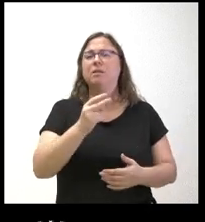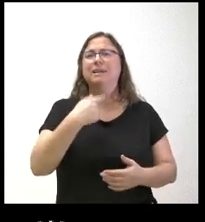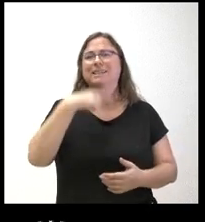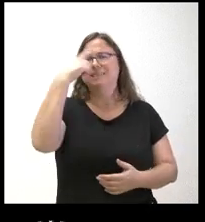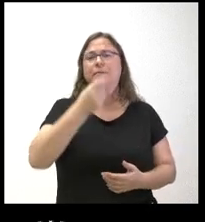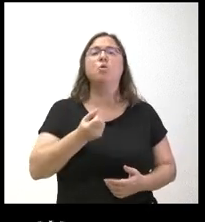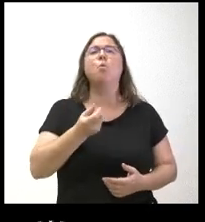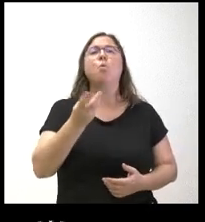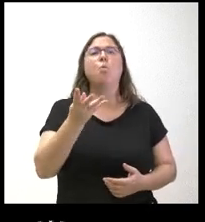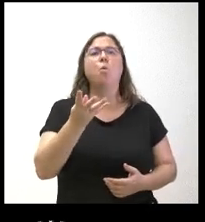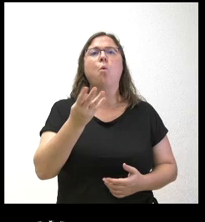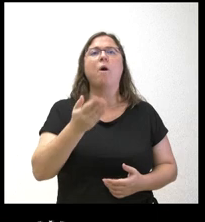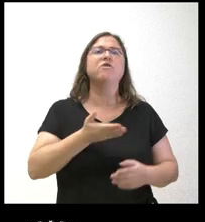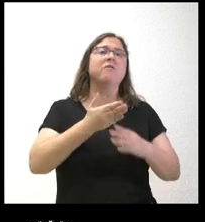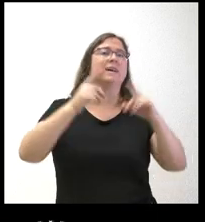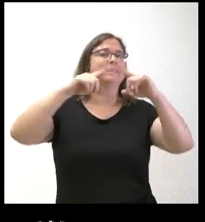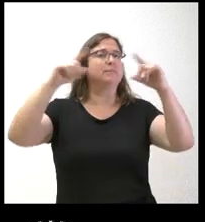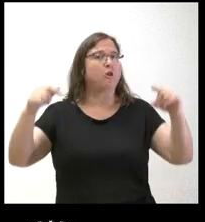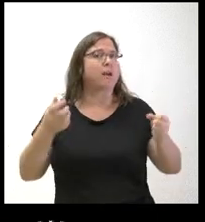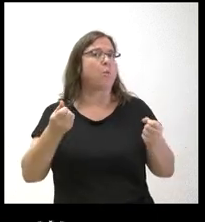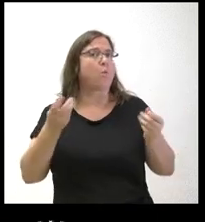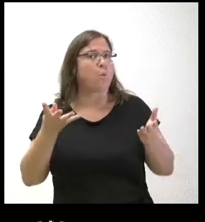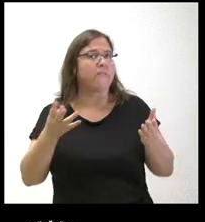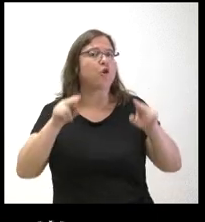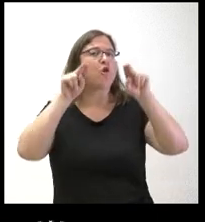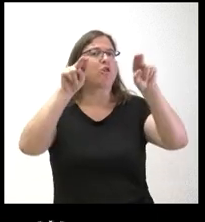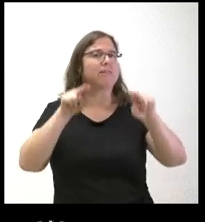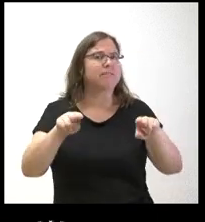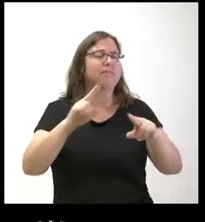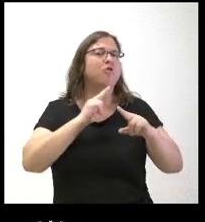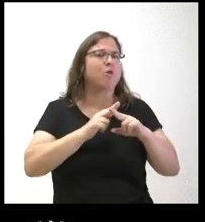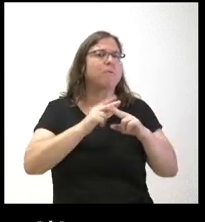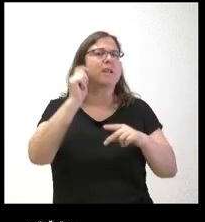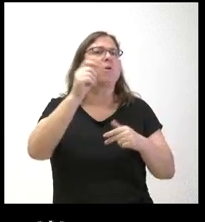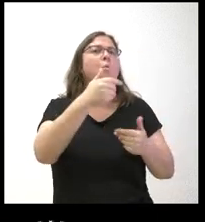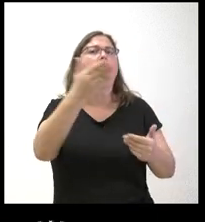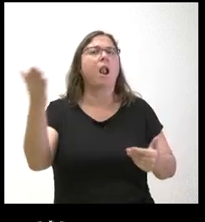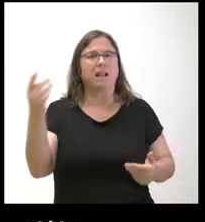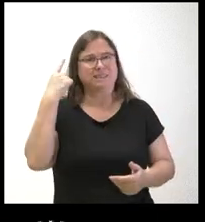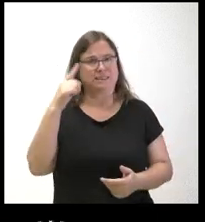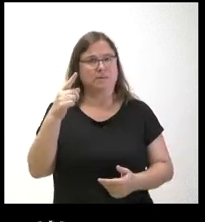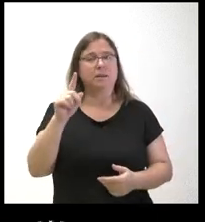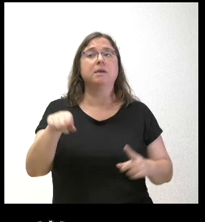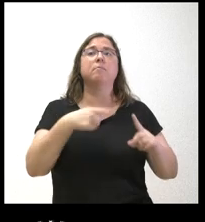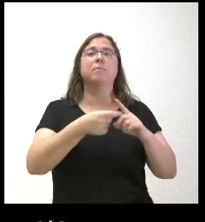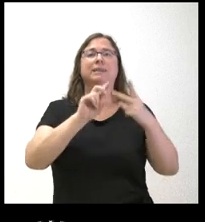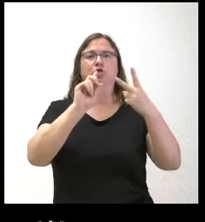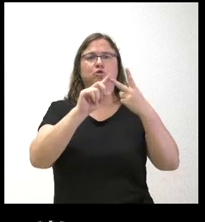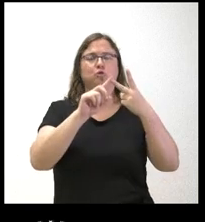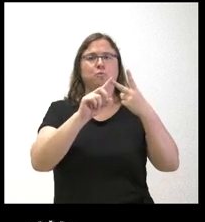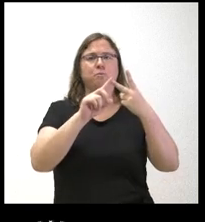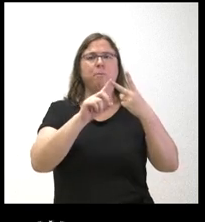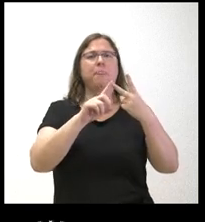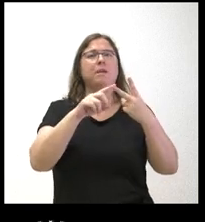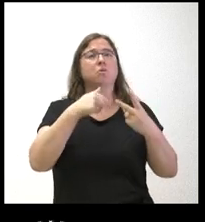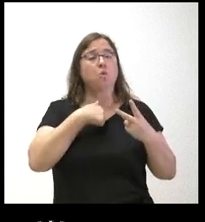Cuántos llegarán a residencias de Segovia Y si es posible saber a qué residencias concretas se destinarán y por otro lado van